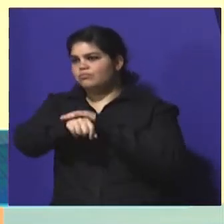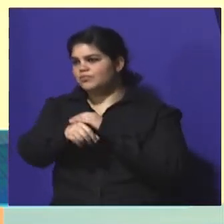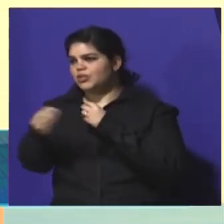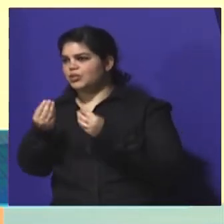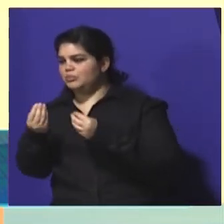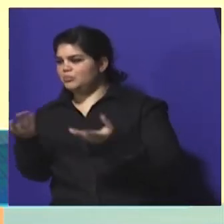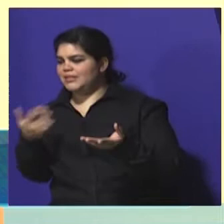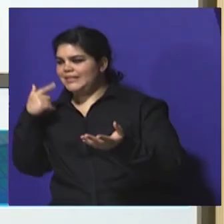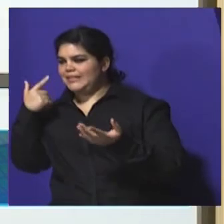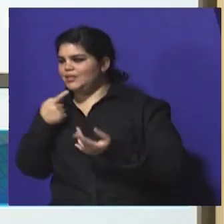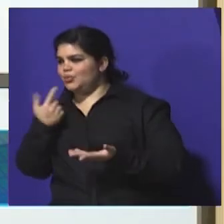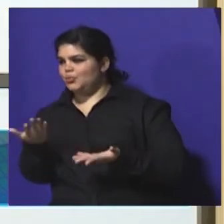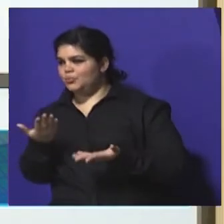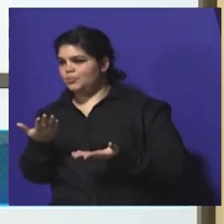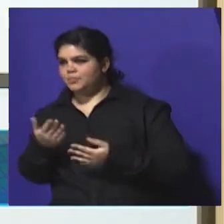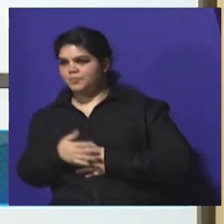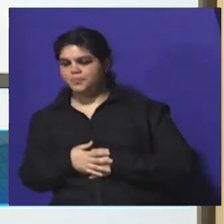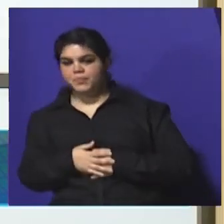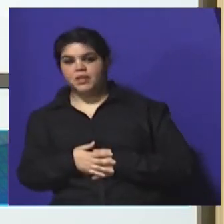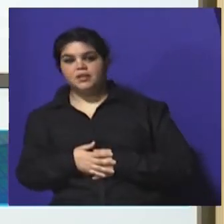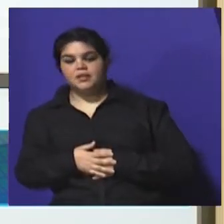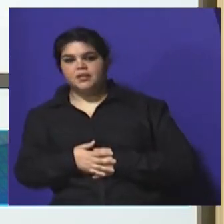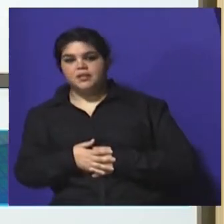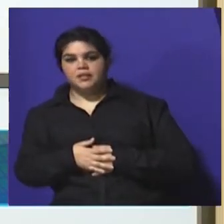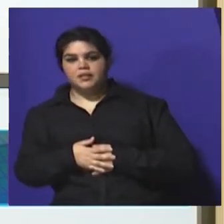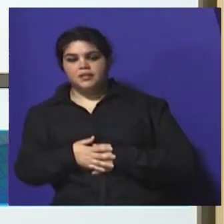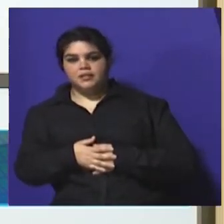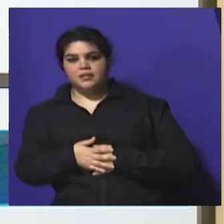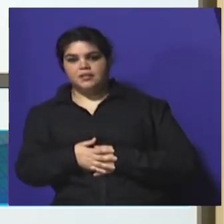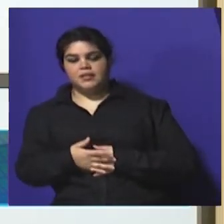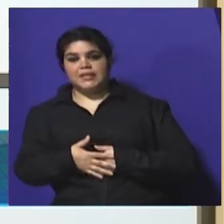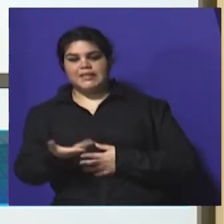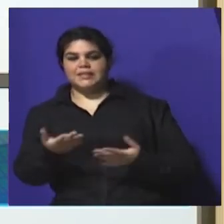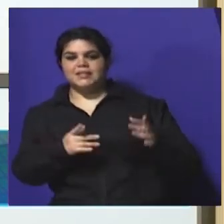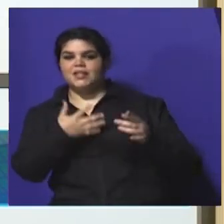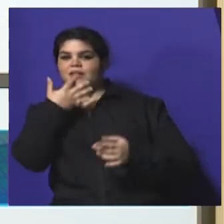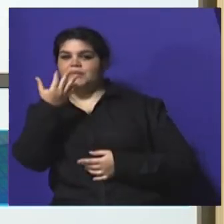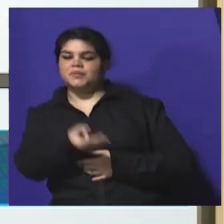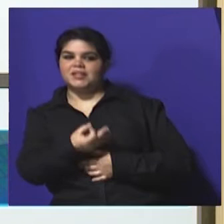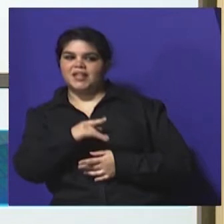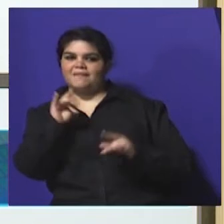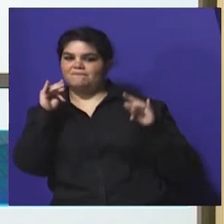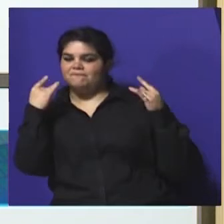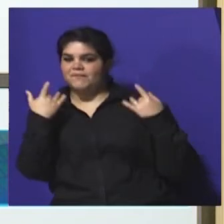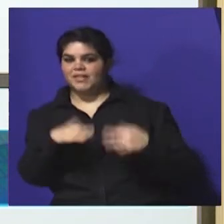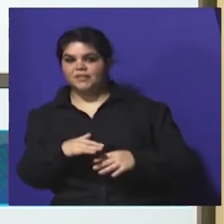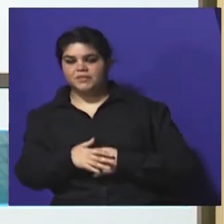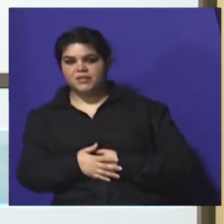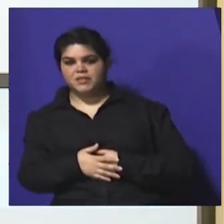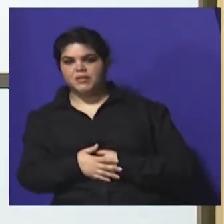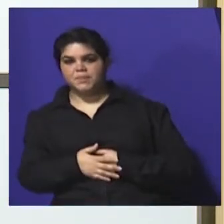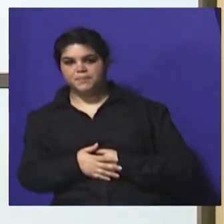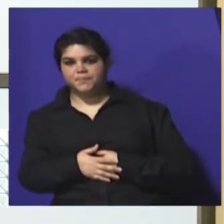cómo lo viste ese momento realmente es lo más duro que me ha tocado hacer como